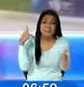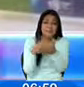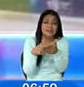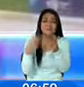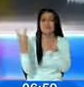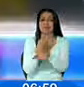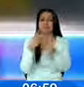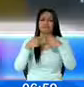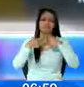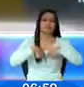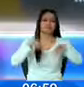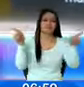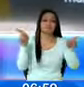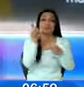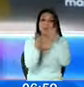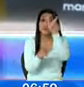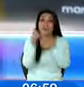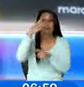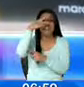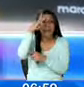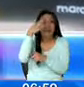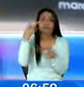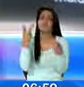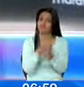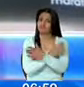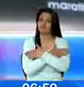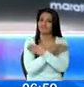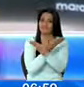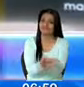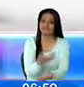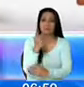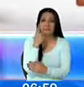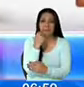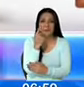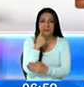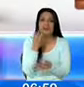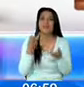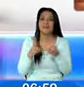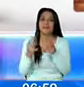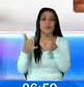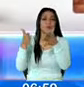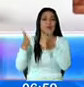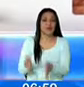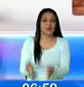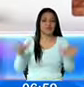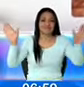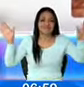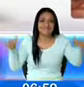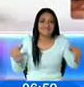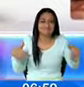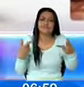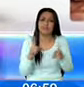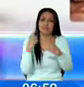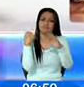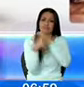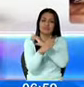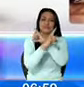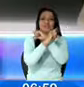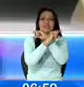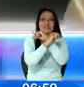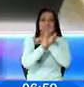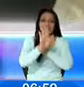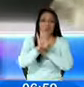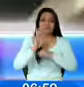360.905 veces. Personas desde México felicitan a este padre y hasta el jugador Nahuelpan reaccionó en su cuenta de